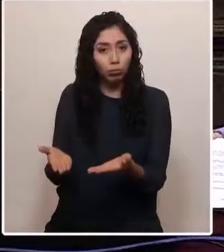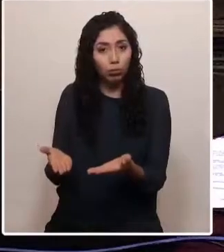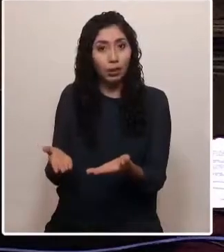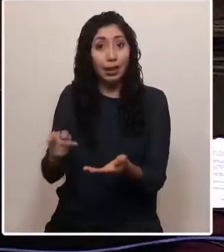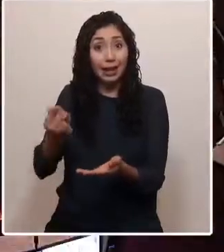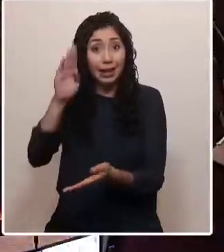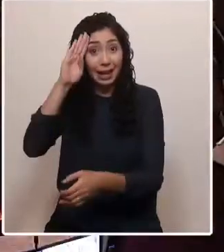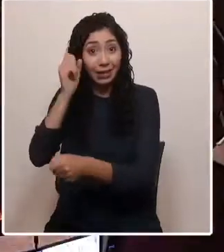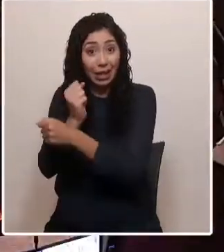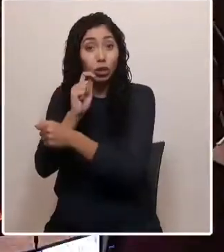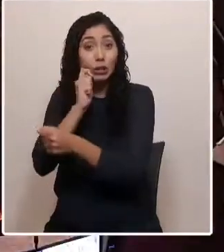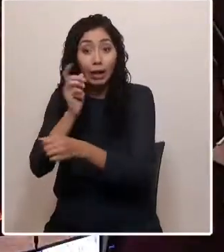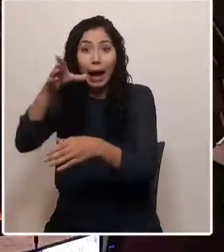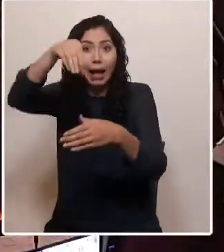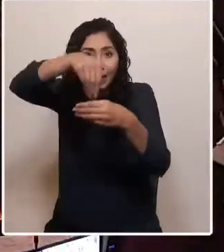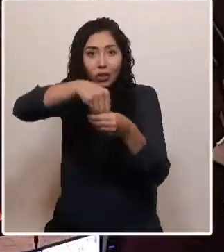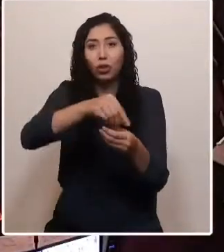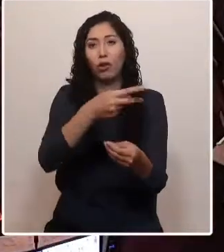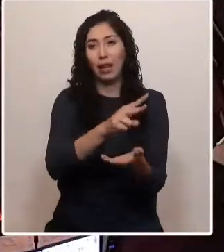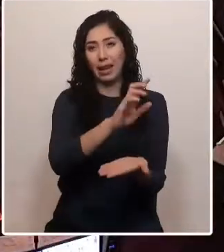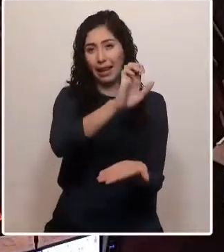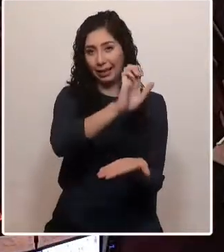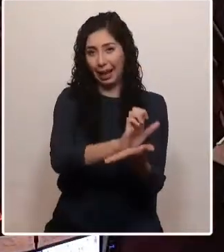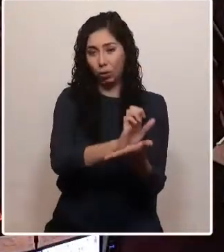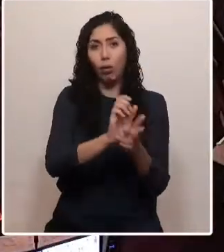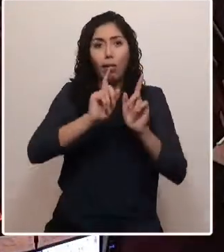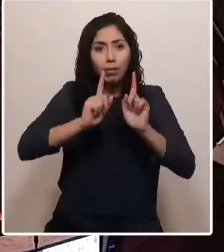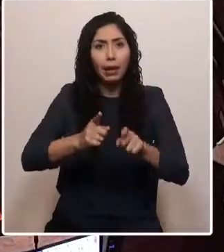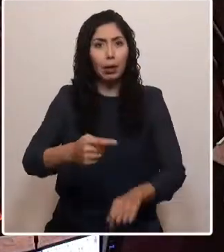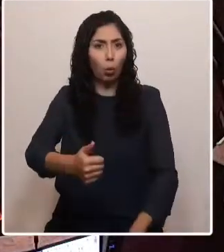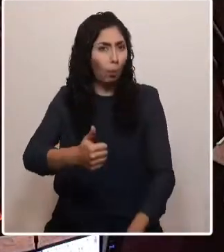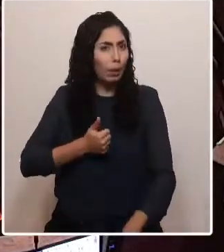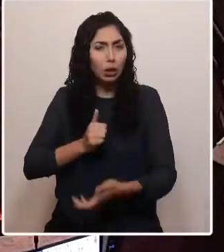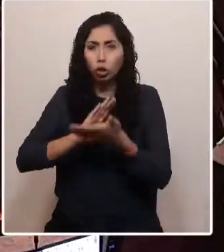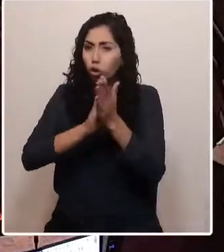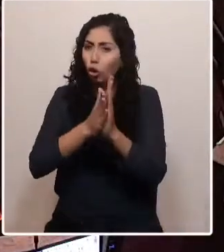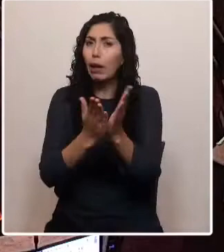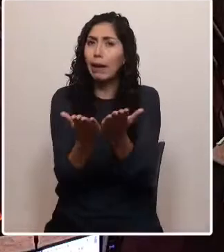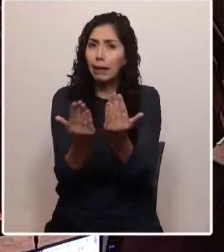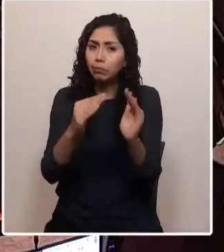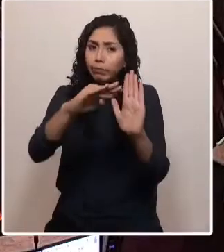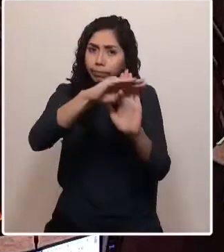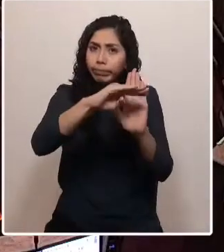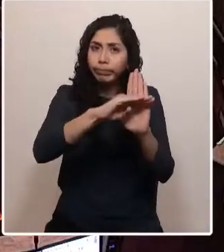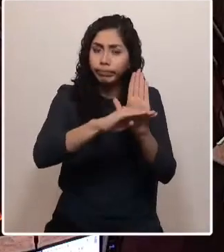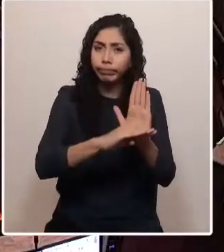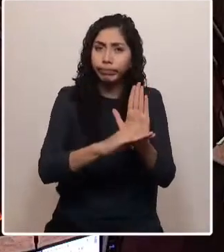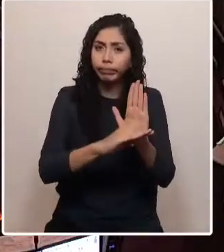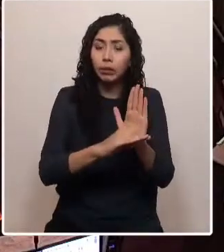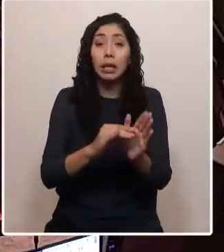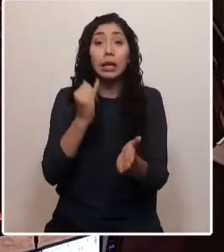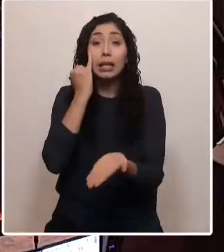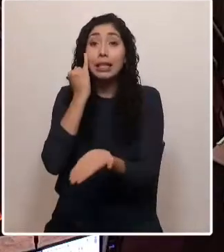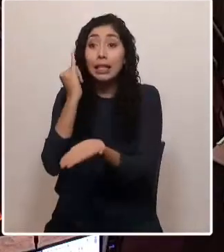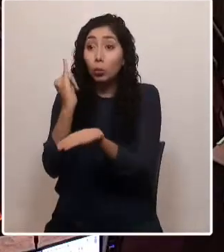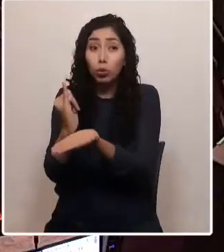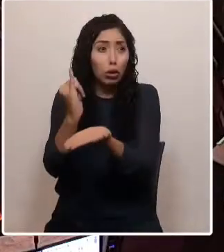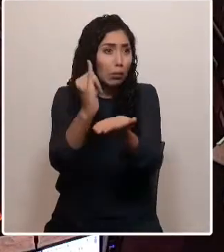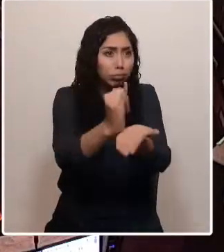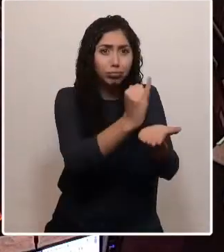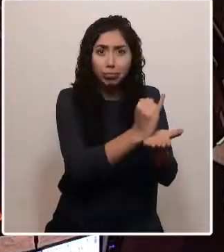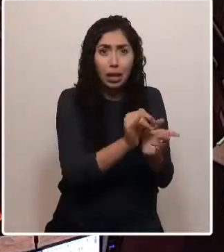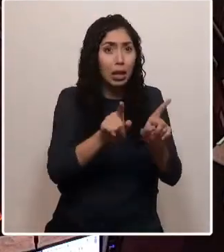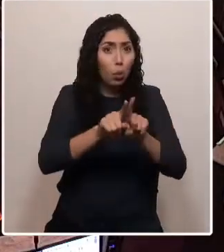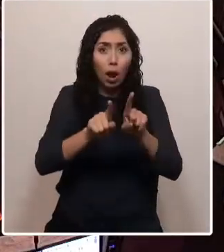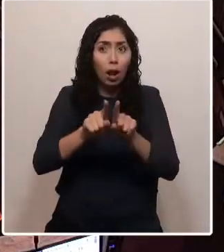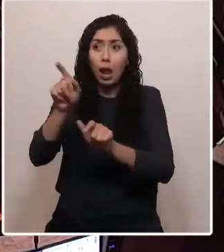parte de la administración del Estado y debe cumplir con todos los requerimientos que ello significa. Las instituciones, tal como las personas,